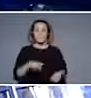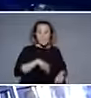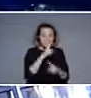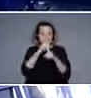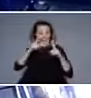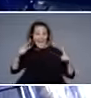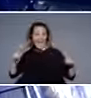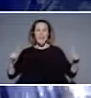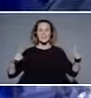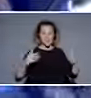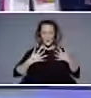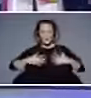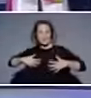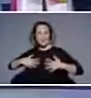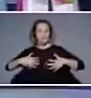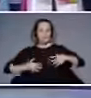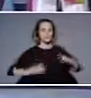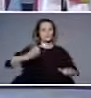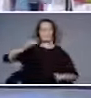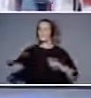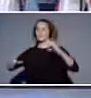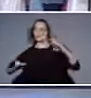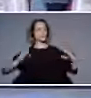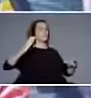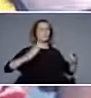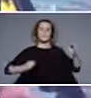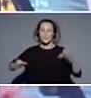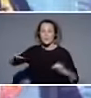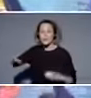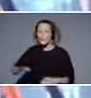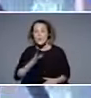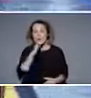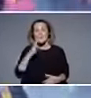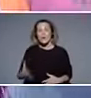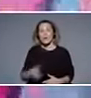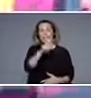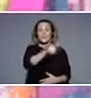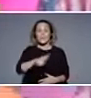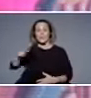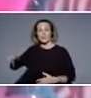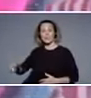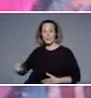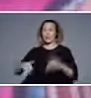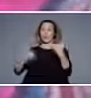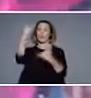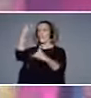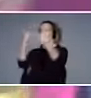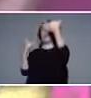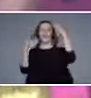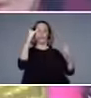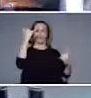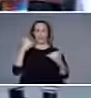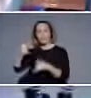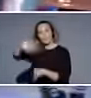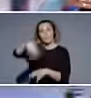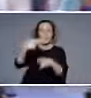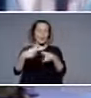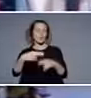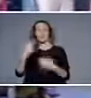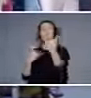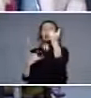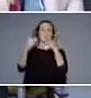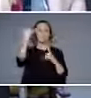año fantasía de Playmobil, para los que mandan somos su juguete. Y